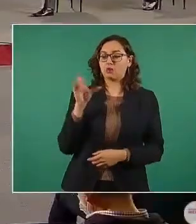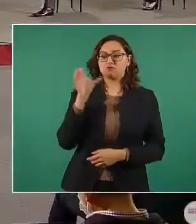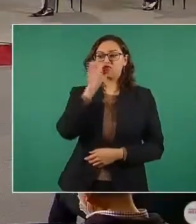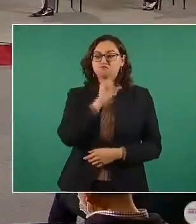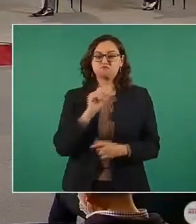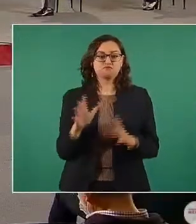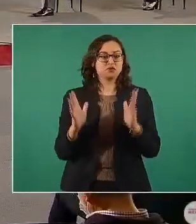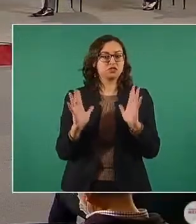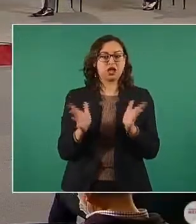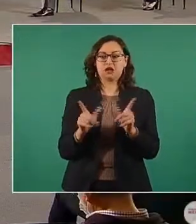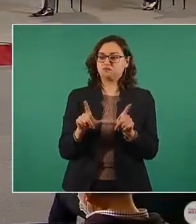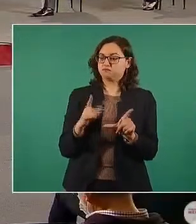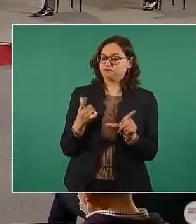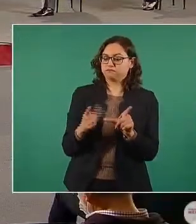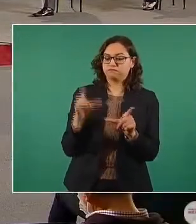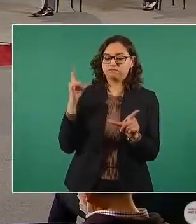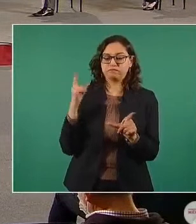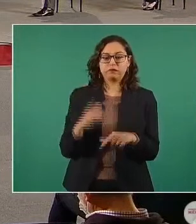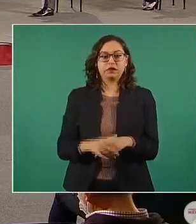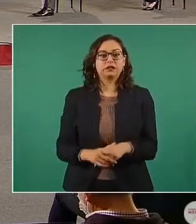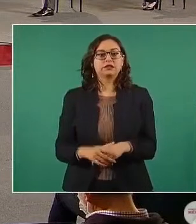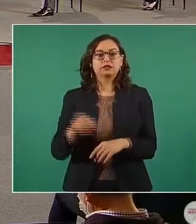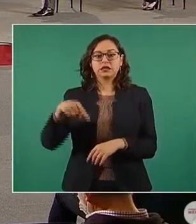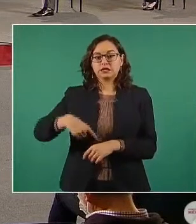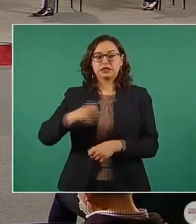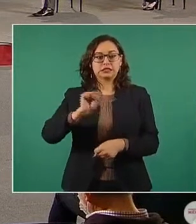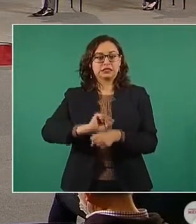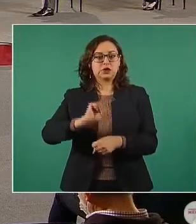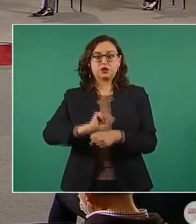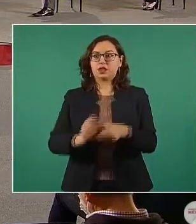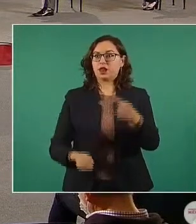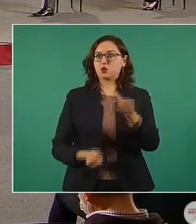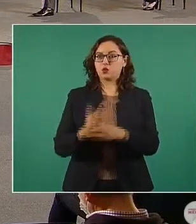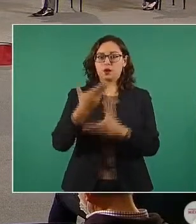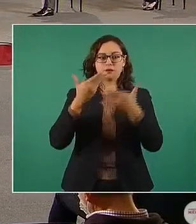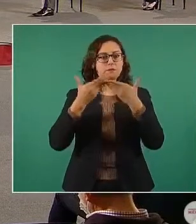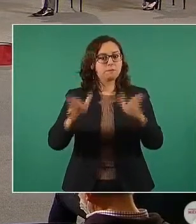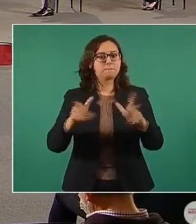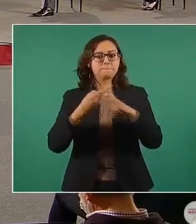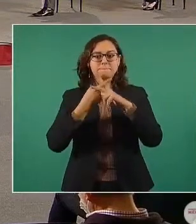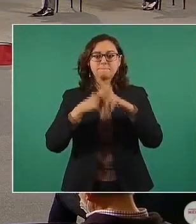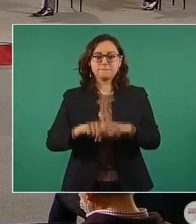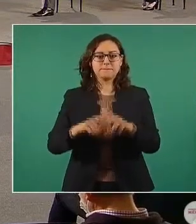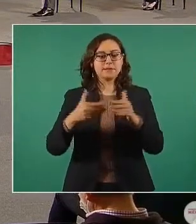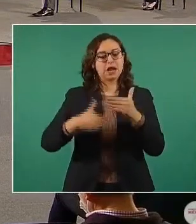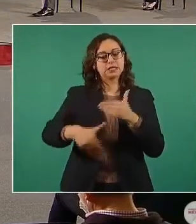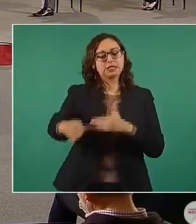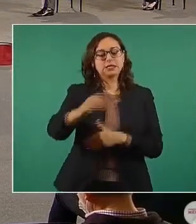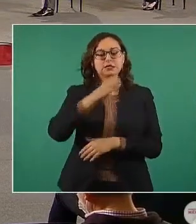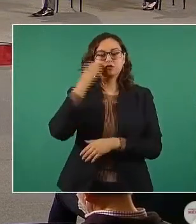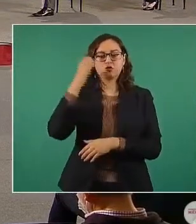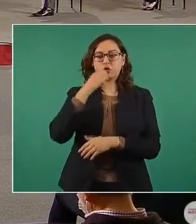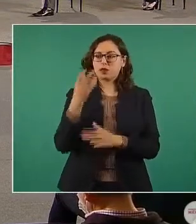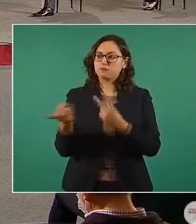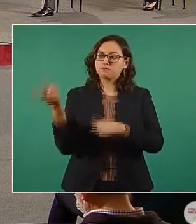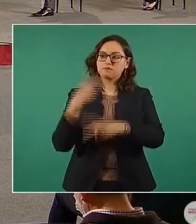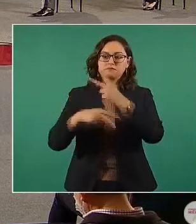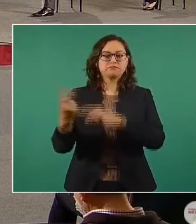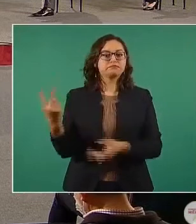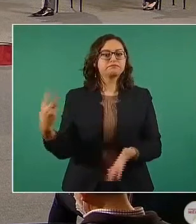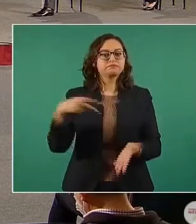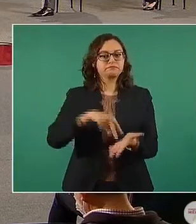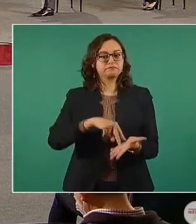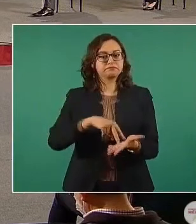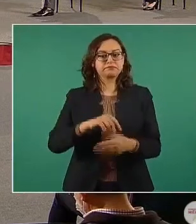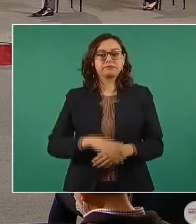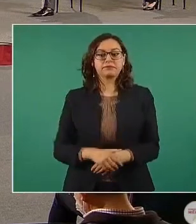listos para, en un momento, aquí en una nueva secundaria, arrancar este ciclo escolar presencial. En